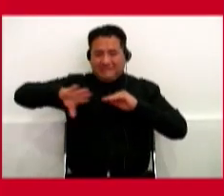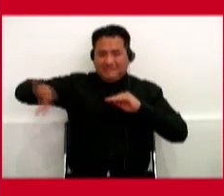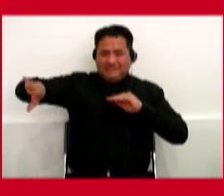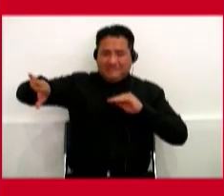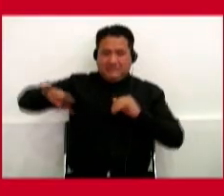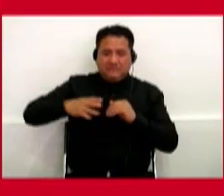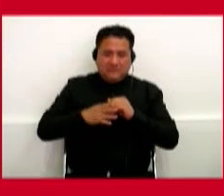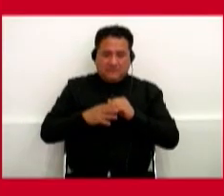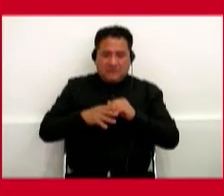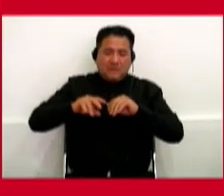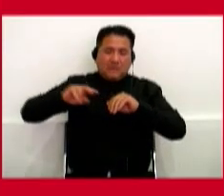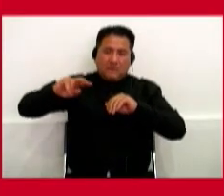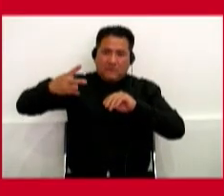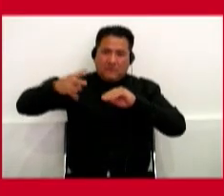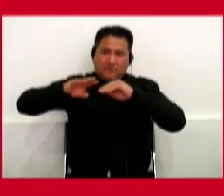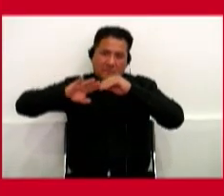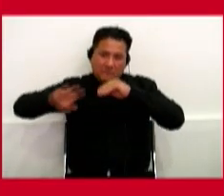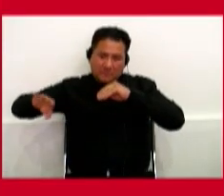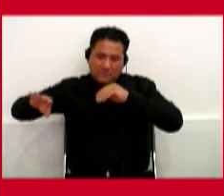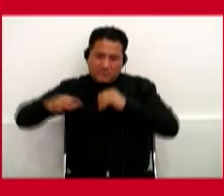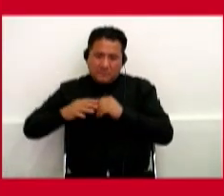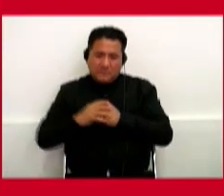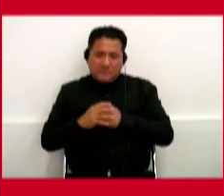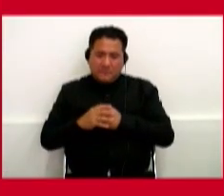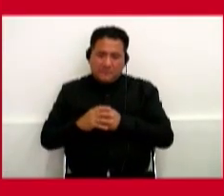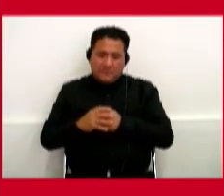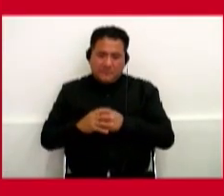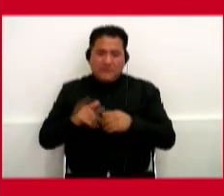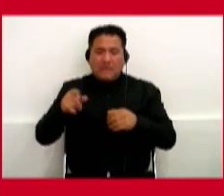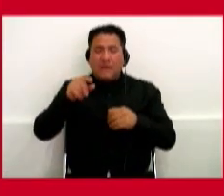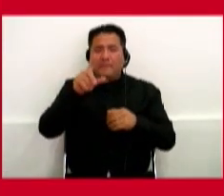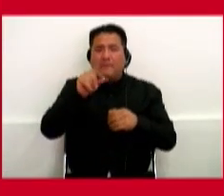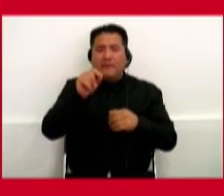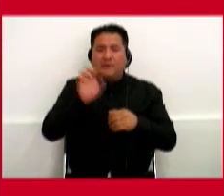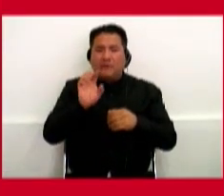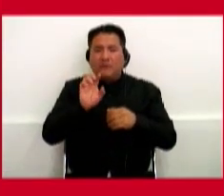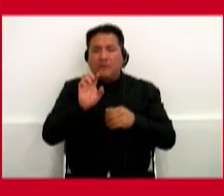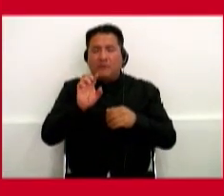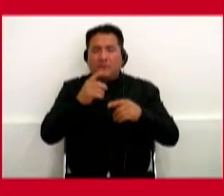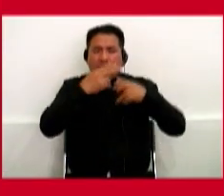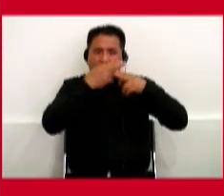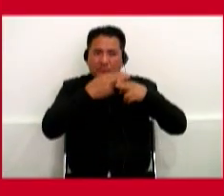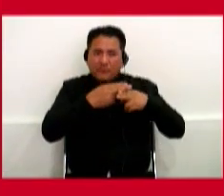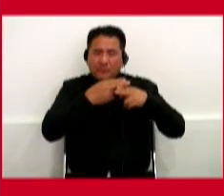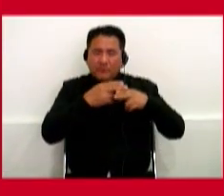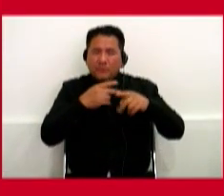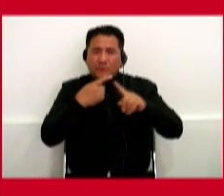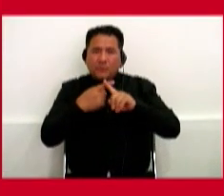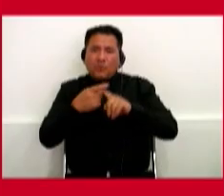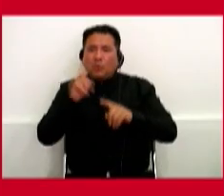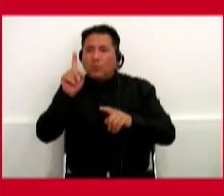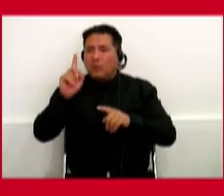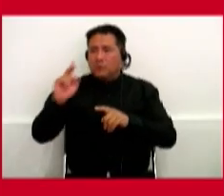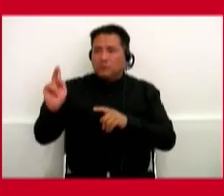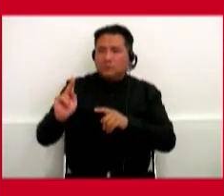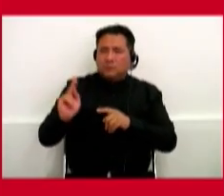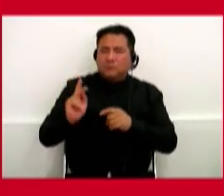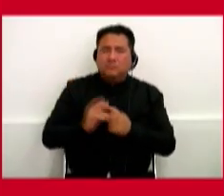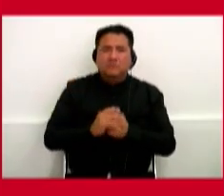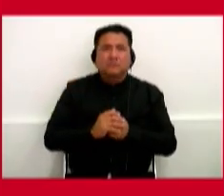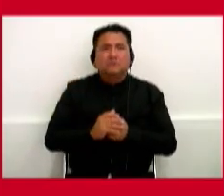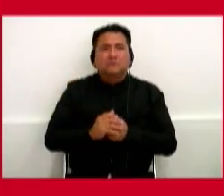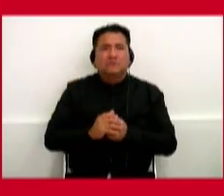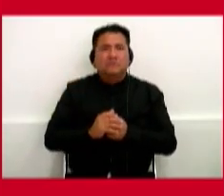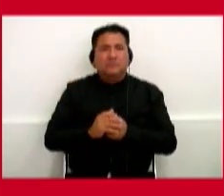se saca, pero ahora viene uno que tiene valor de $20 por tonelada. Probablemente ese stop hoy día en la corrida de MCO sale, es un stop